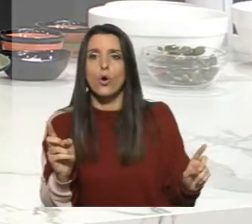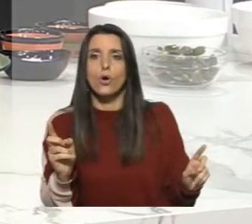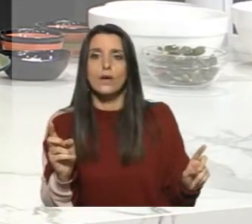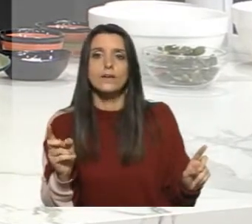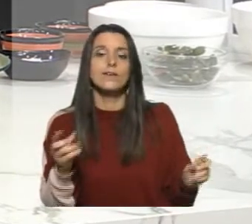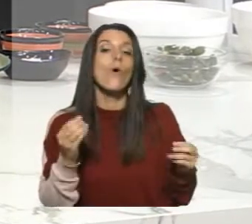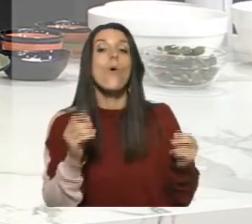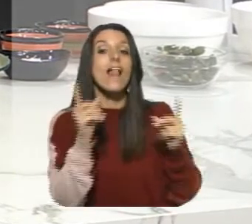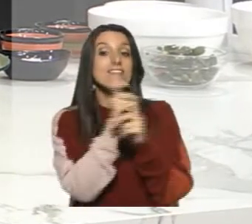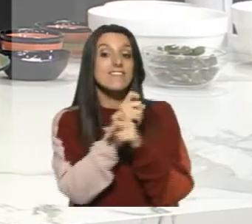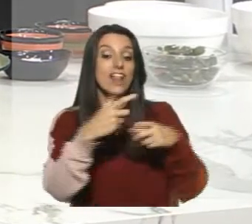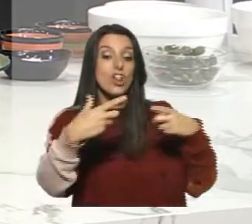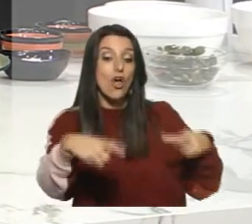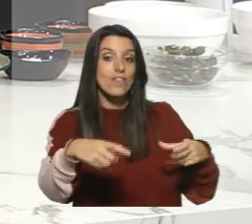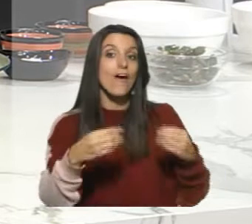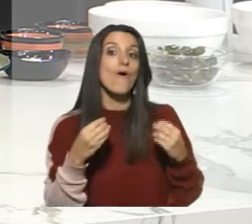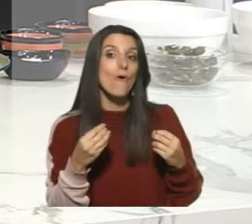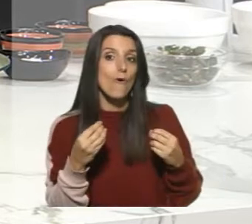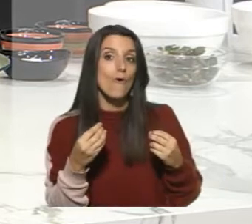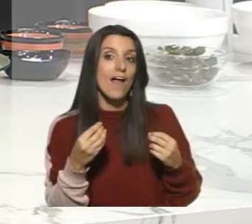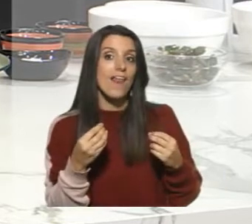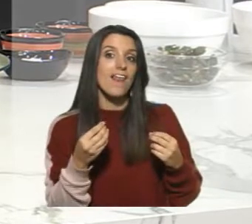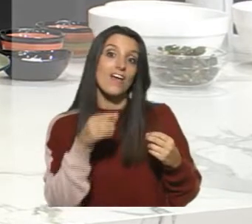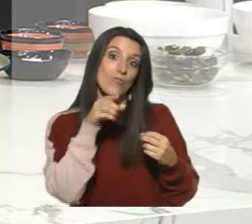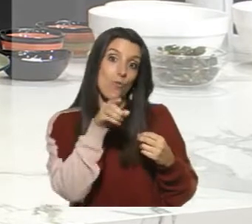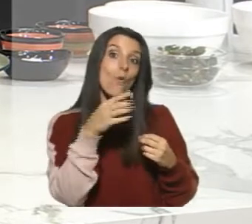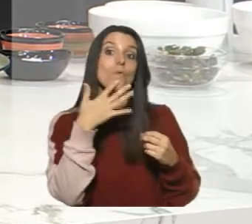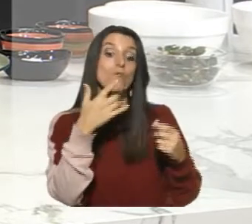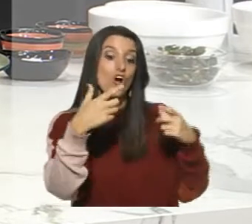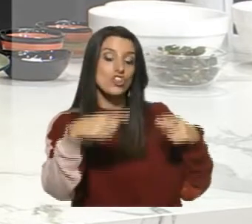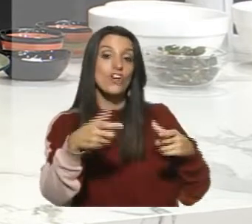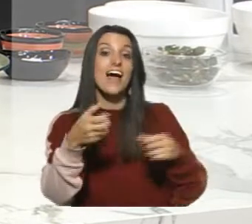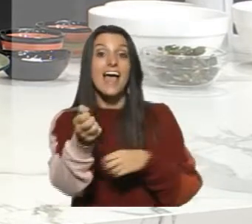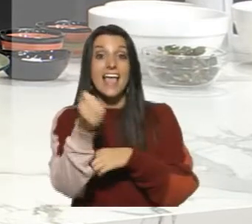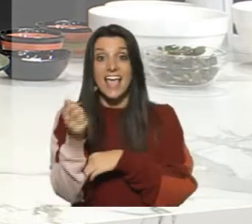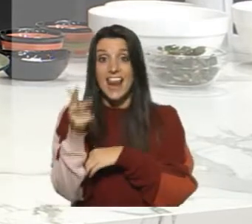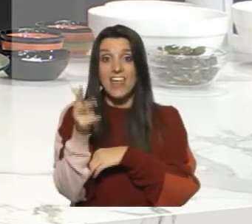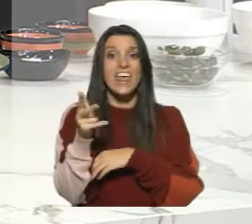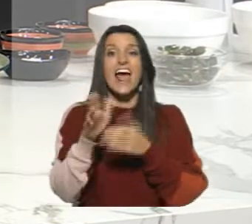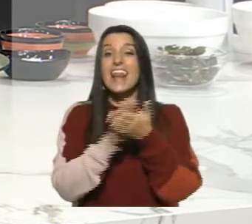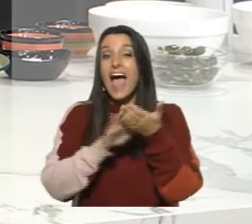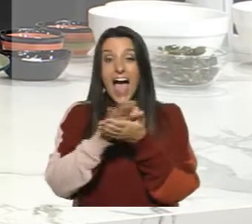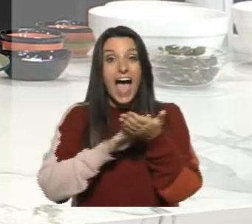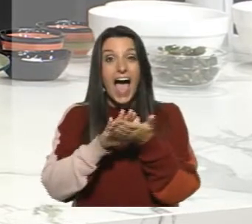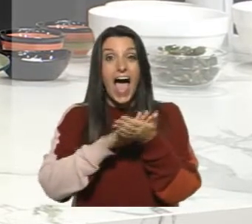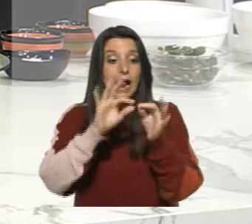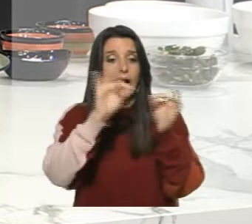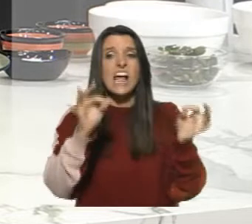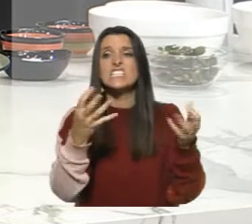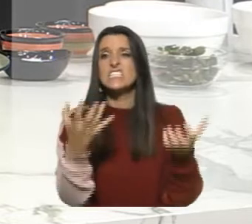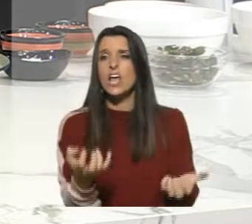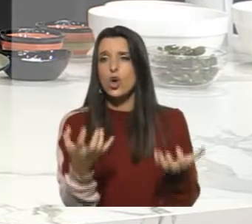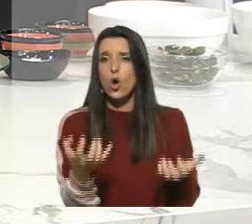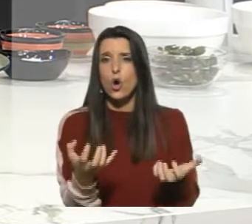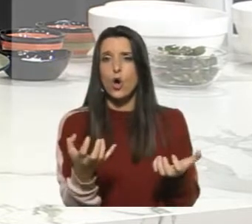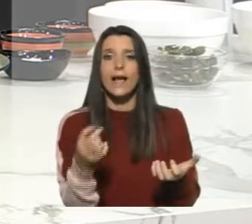¿Qué dificultad tiene el bizcochuelo? Que vos el bizcochuelo, si lo pones en la heladera, sin cubrir con nada, digamos, se te seca. Claro.